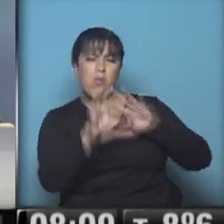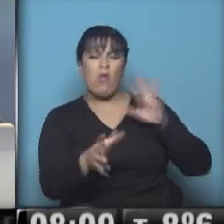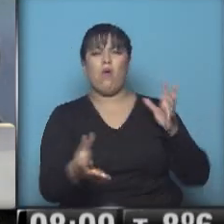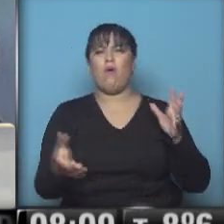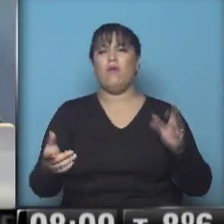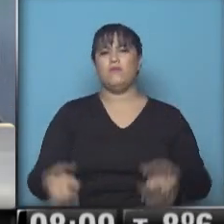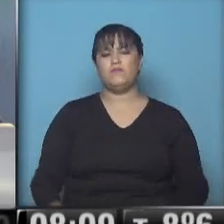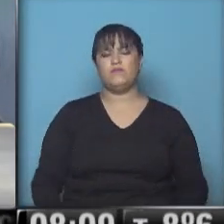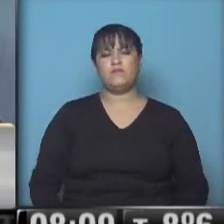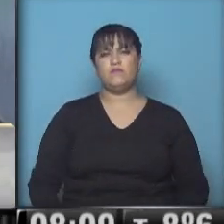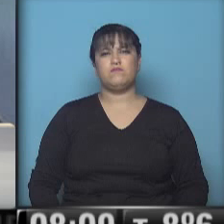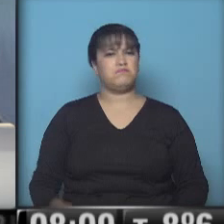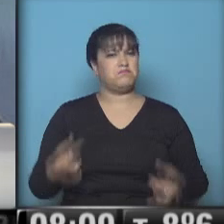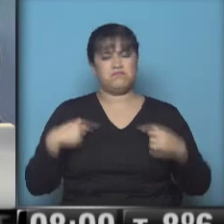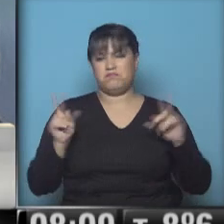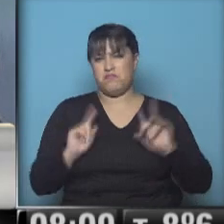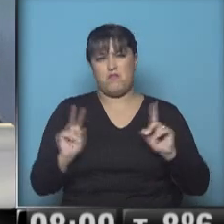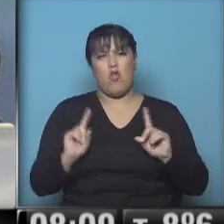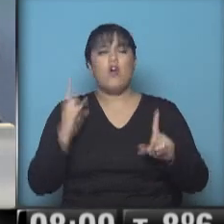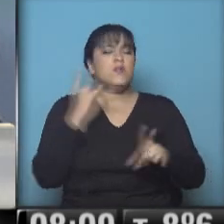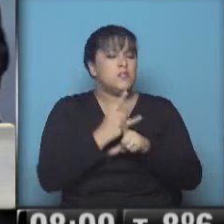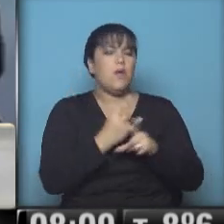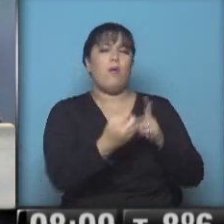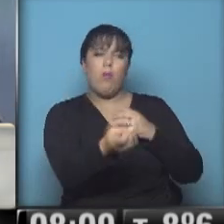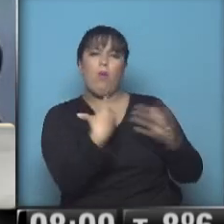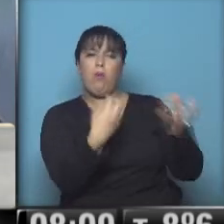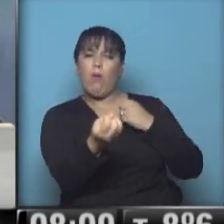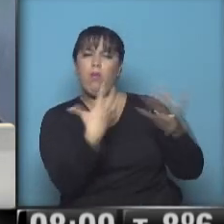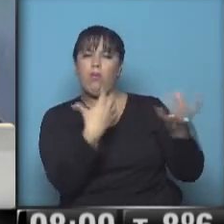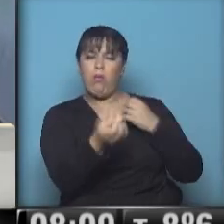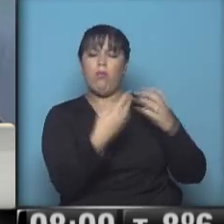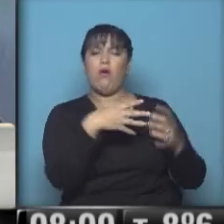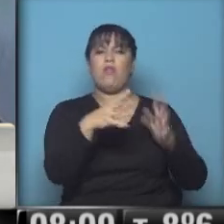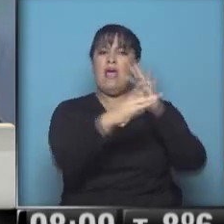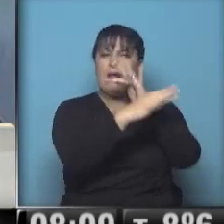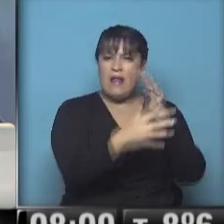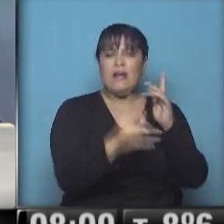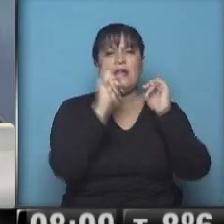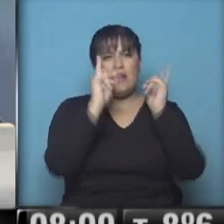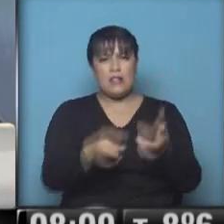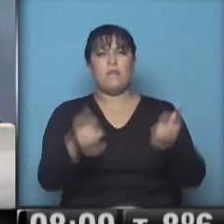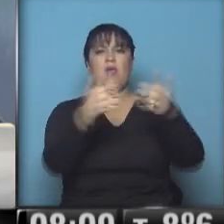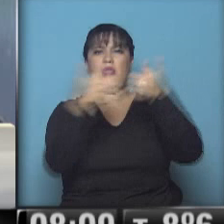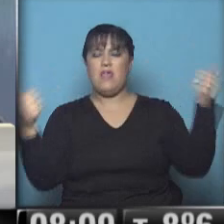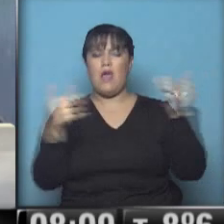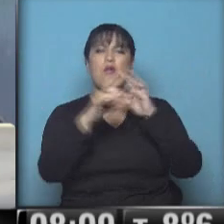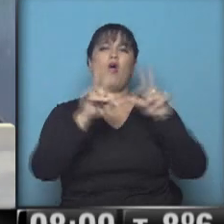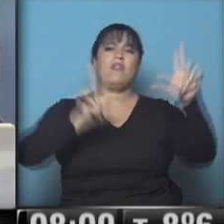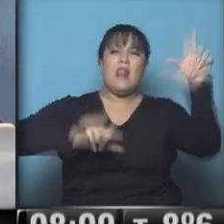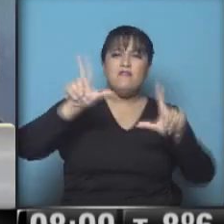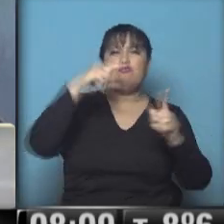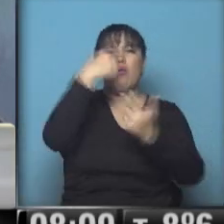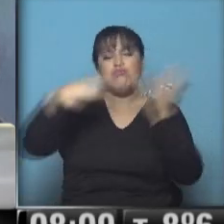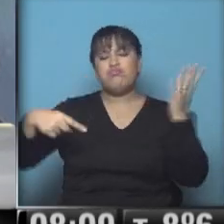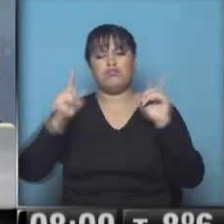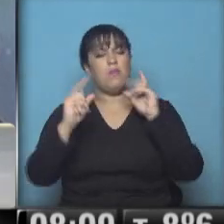eh que pregona constantemente el grupo Clarín a través de todos sus medios y también a través del Diario Clarín simplemente quiero transmitir